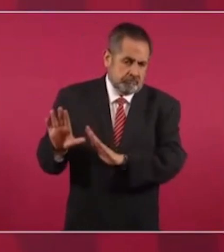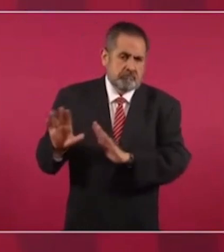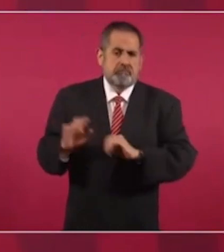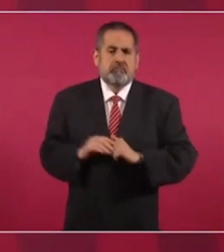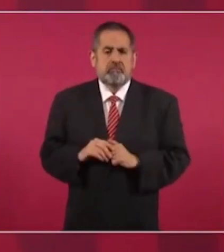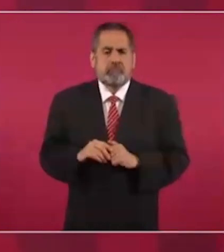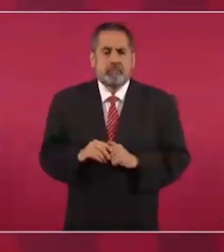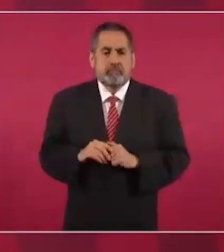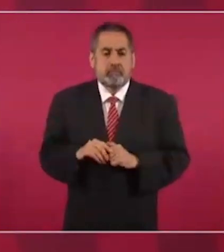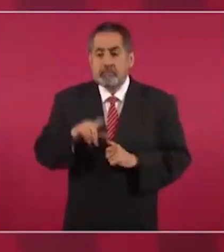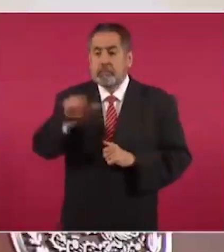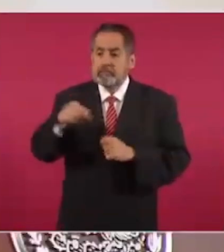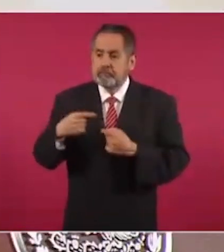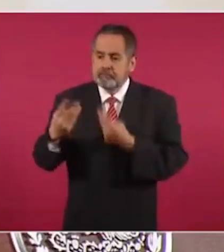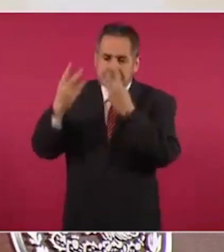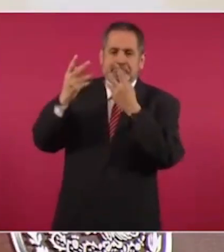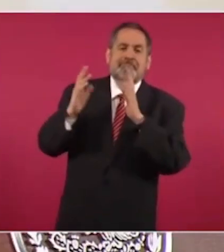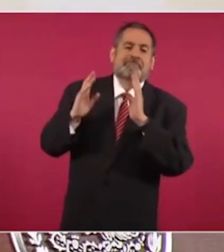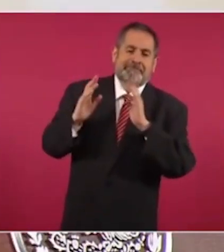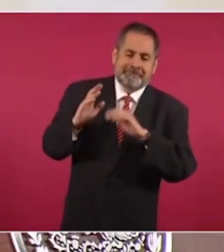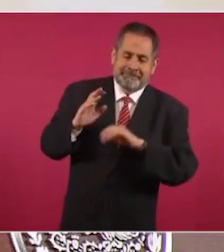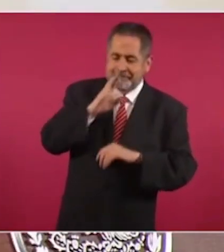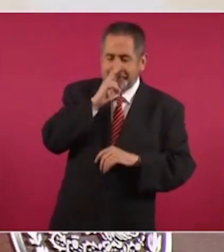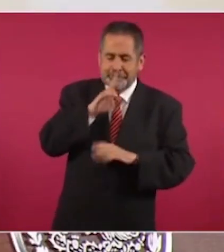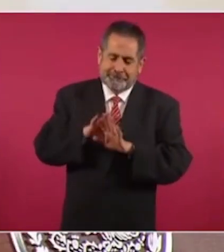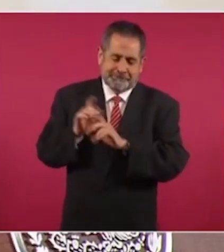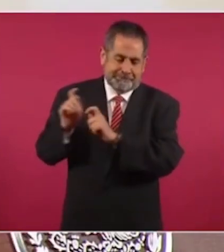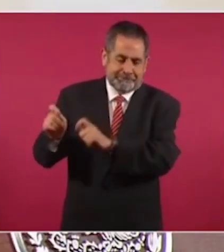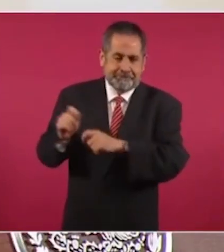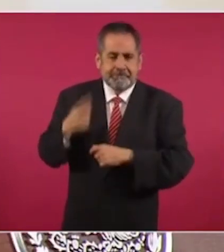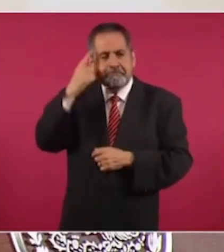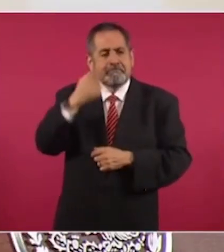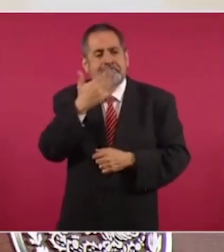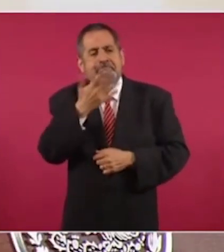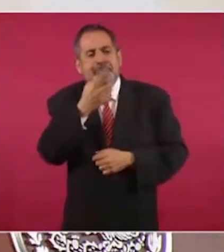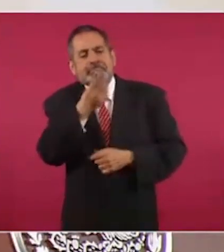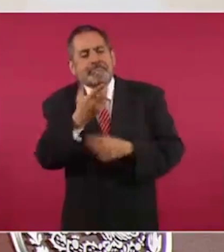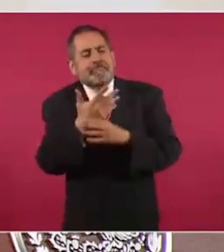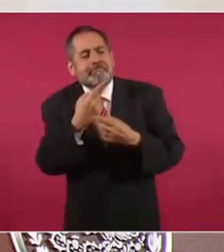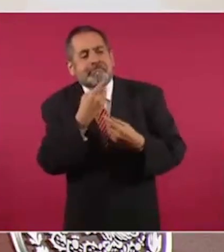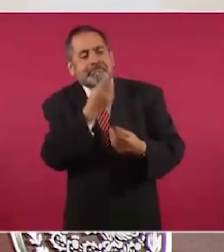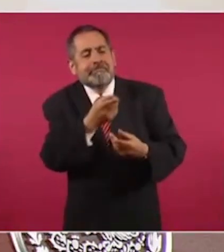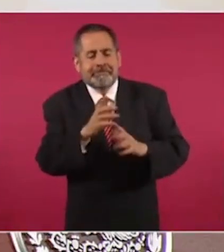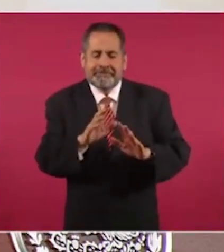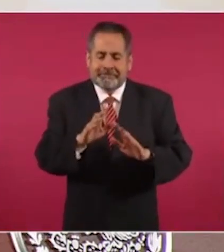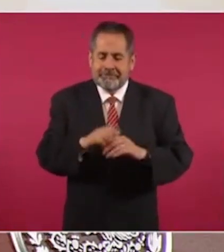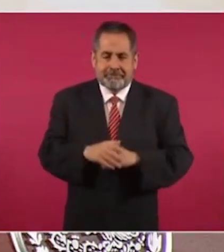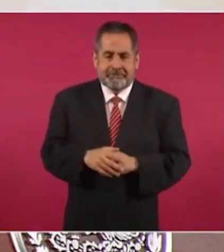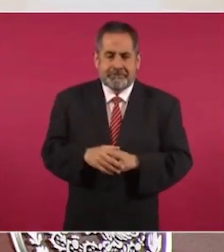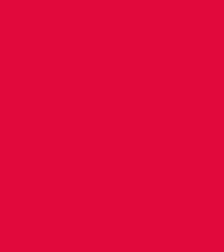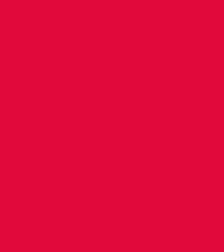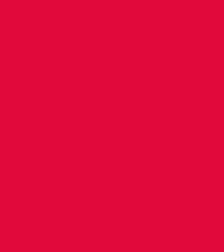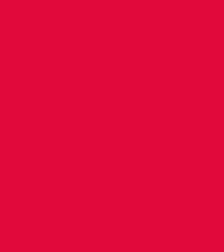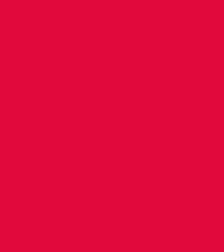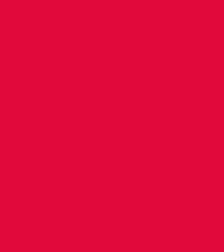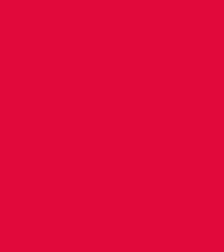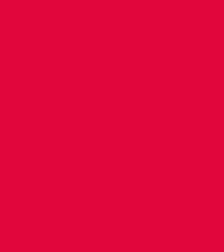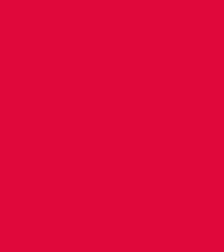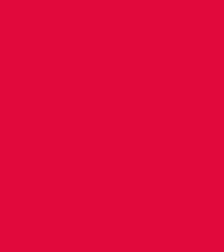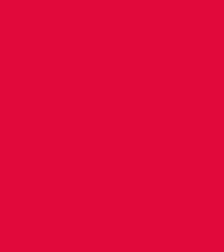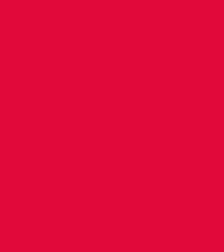y no me vaya a reclamar de que para qué estoy de vocero.